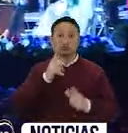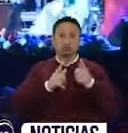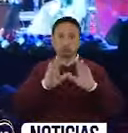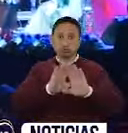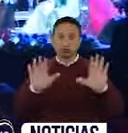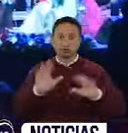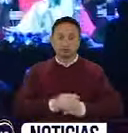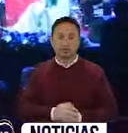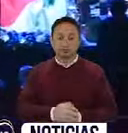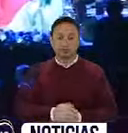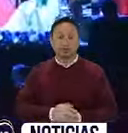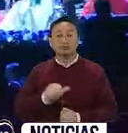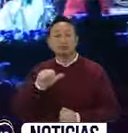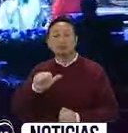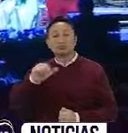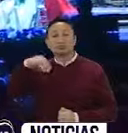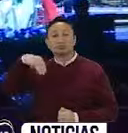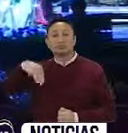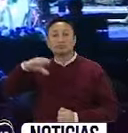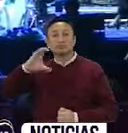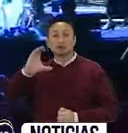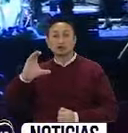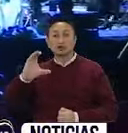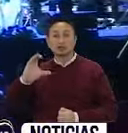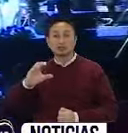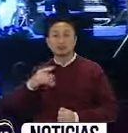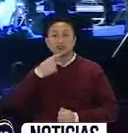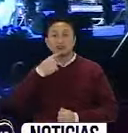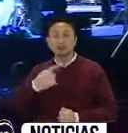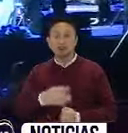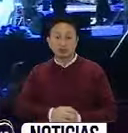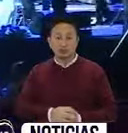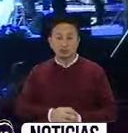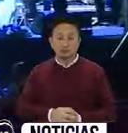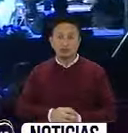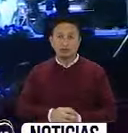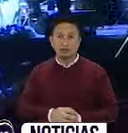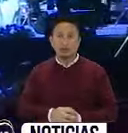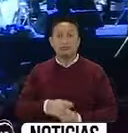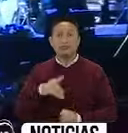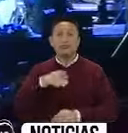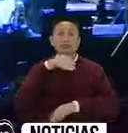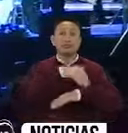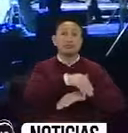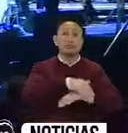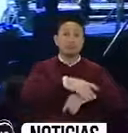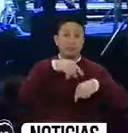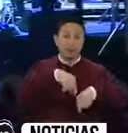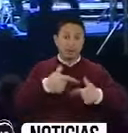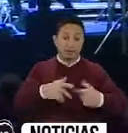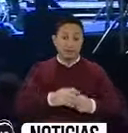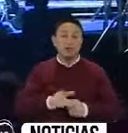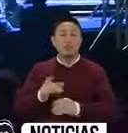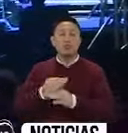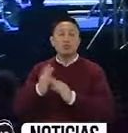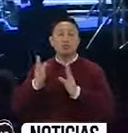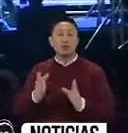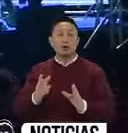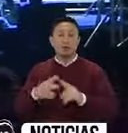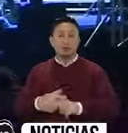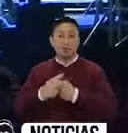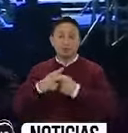Incluso desde la Agencia Metropolitana de Control informaron que en horas de la tarde ya sus funcionarios